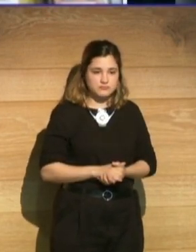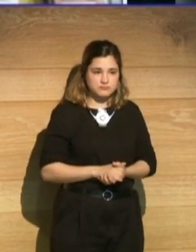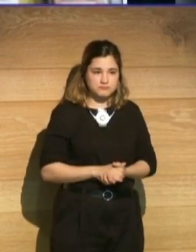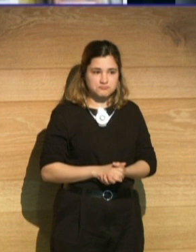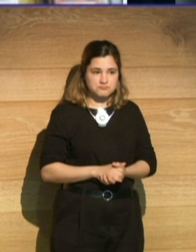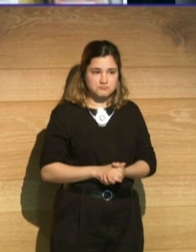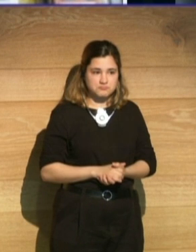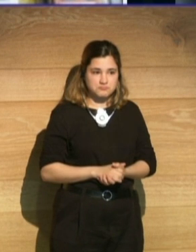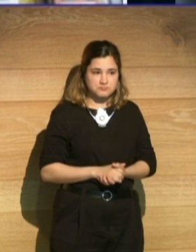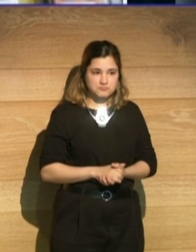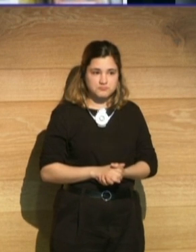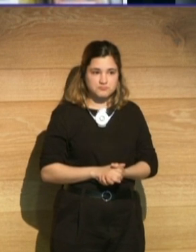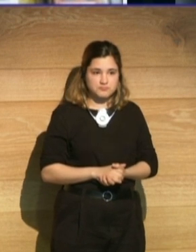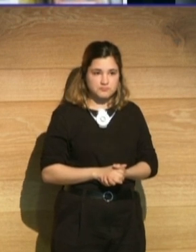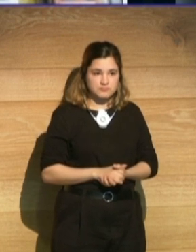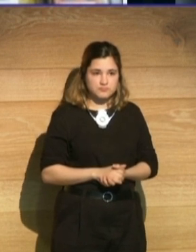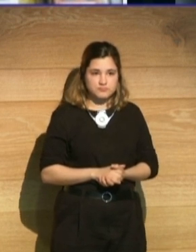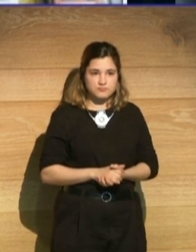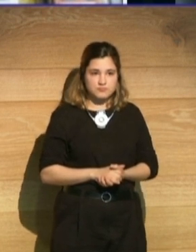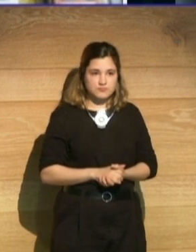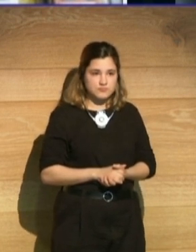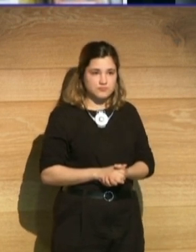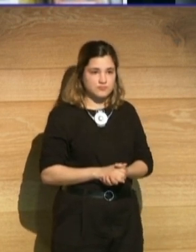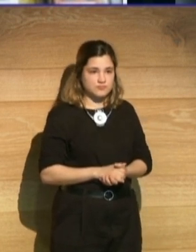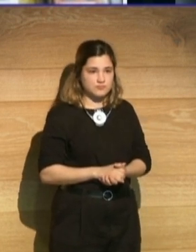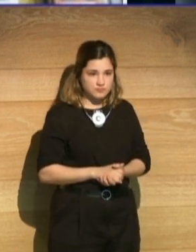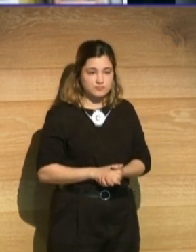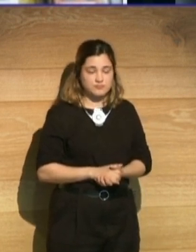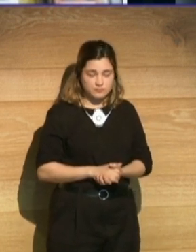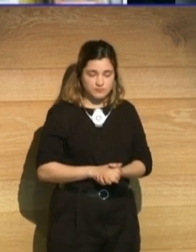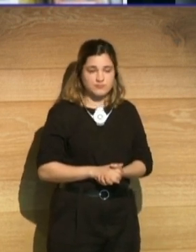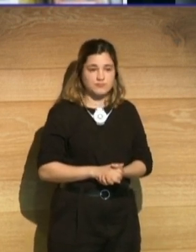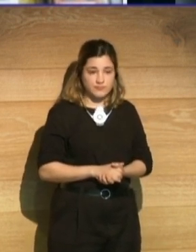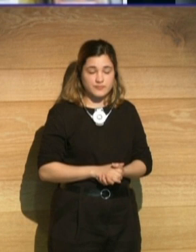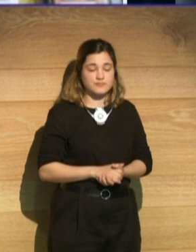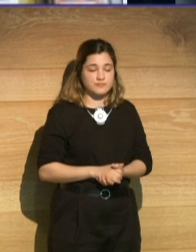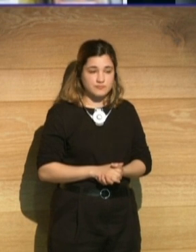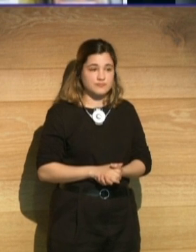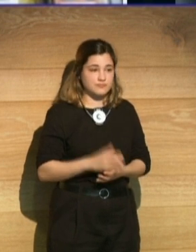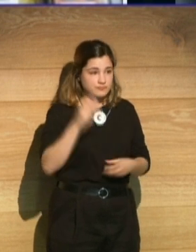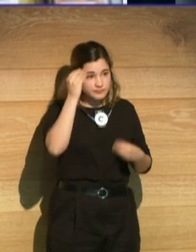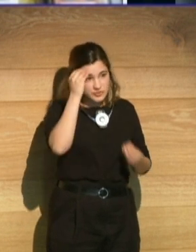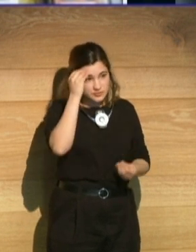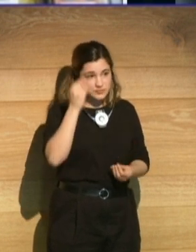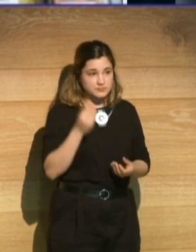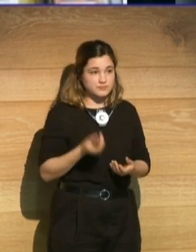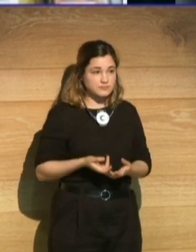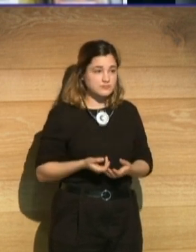Sì, ecco, vede, io... Sí, creo que otra característica